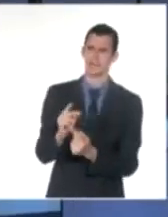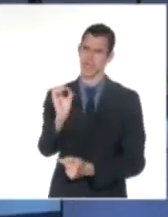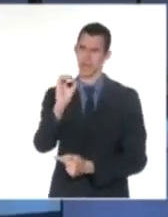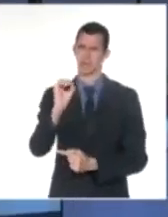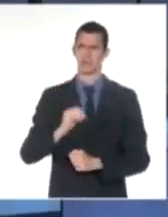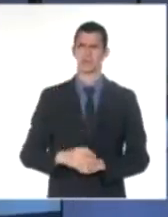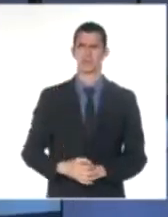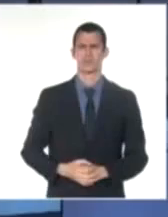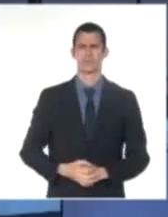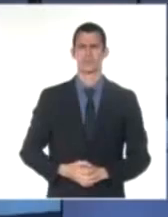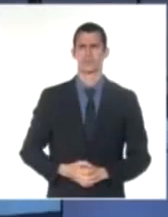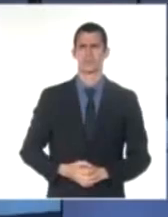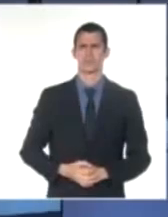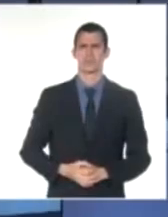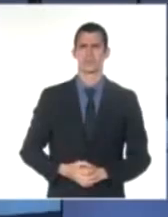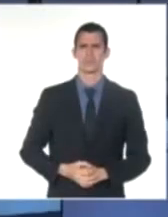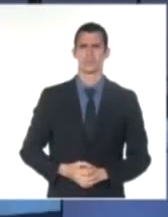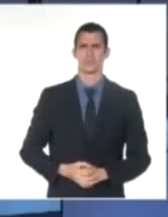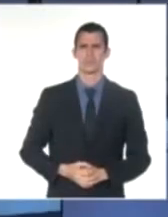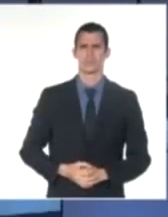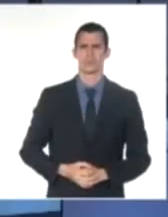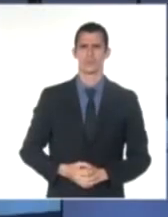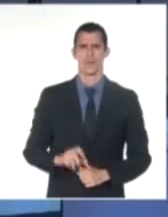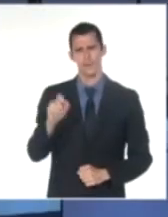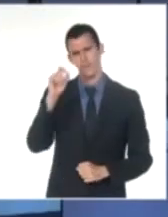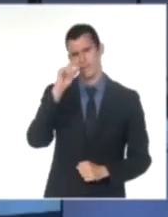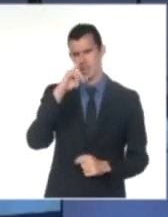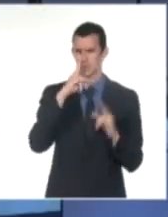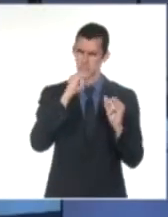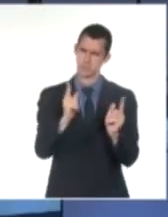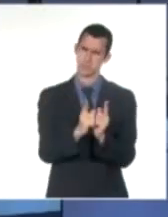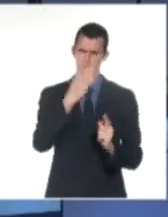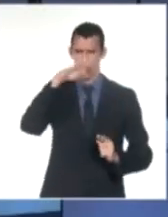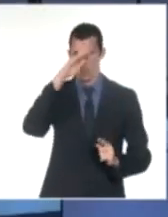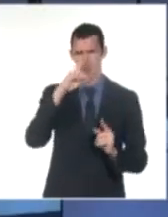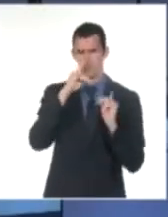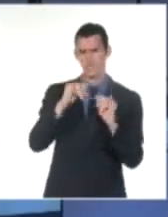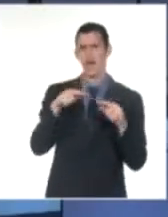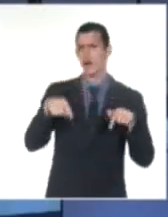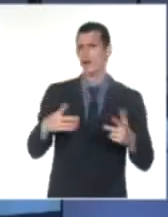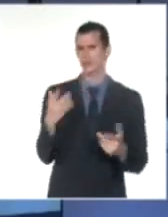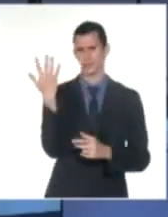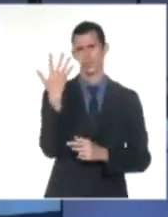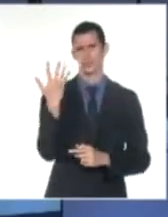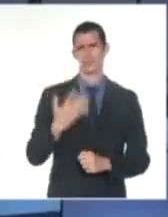poniendo punto final a las breves en el estelar. Esto nos ubica en la información meteorológica.